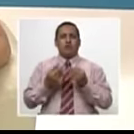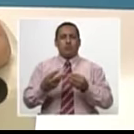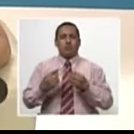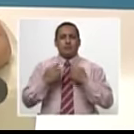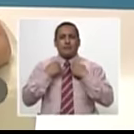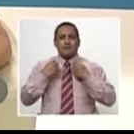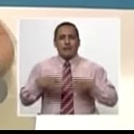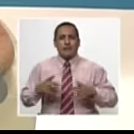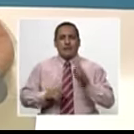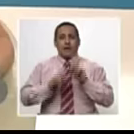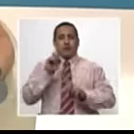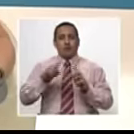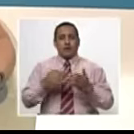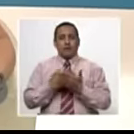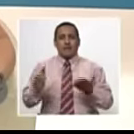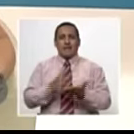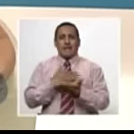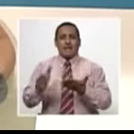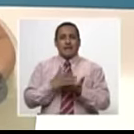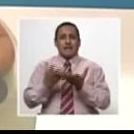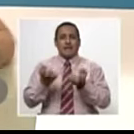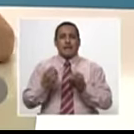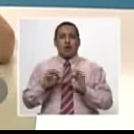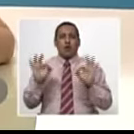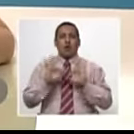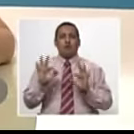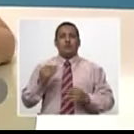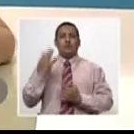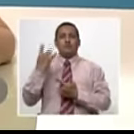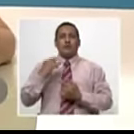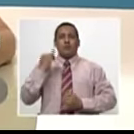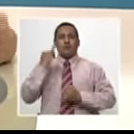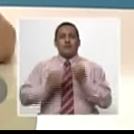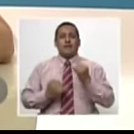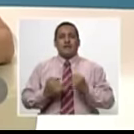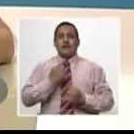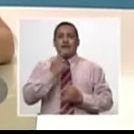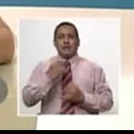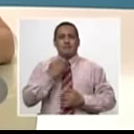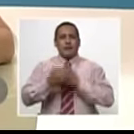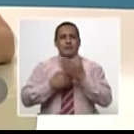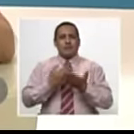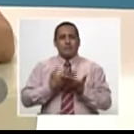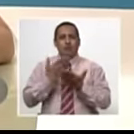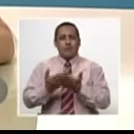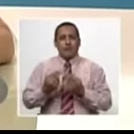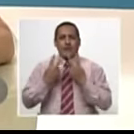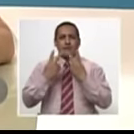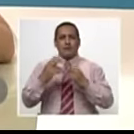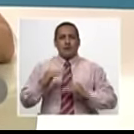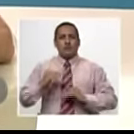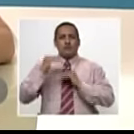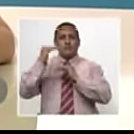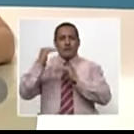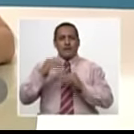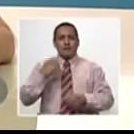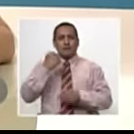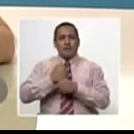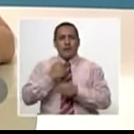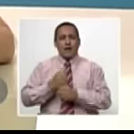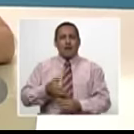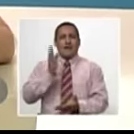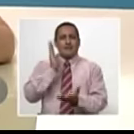decante en algo que nadie quiere o nadie espera, o finalmente se van a establecer los lineamientos, las